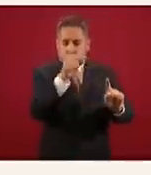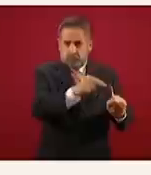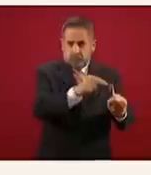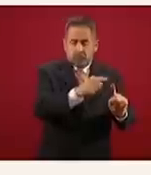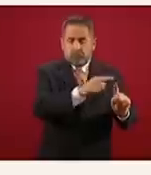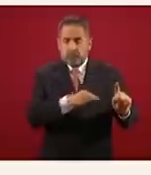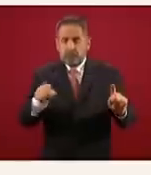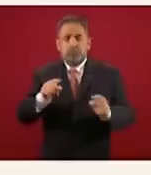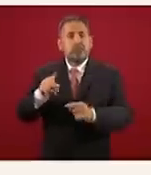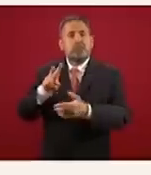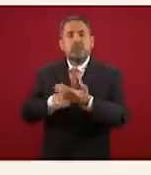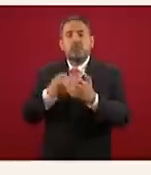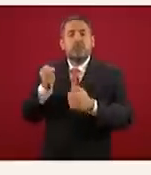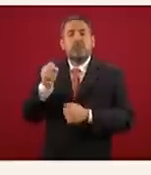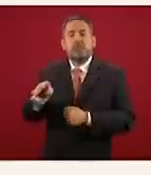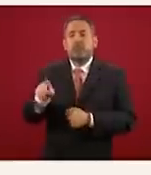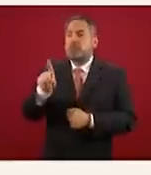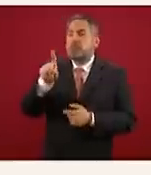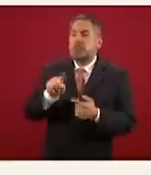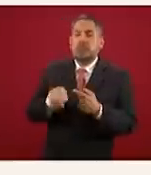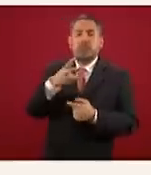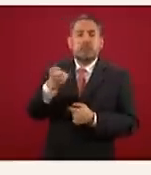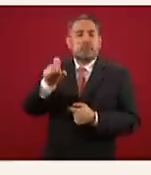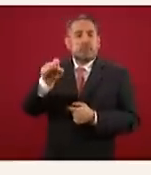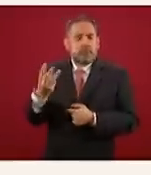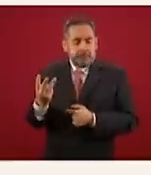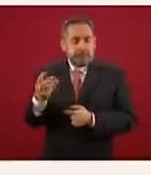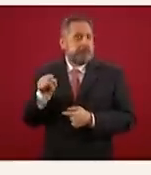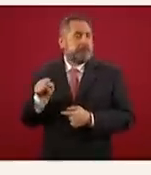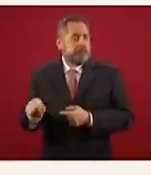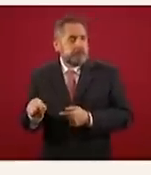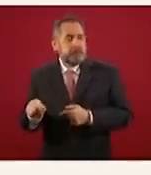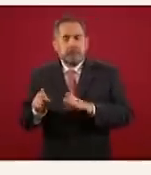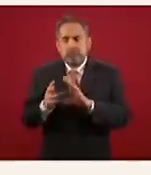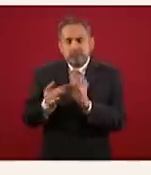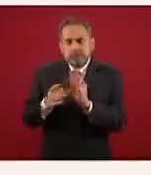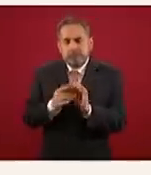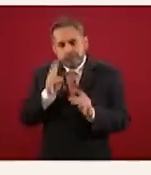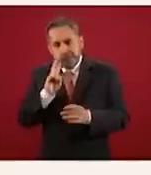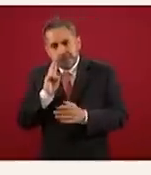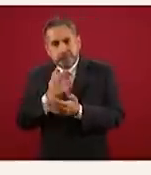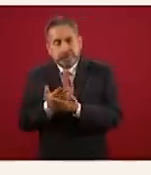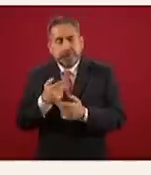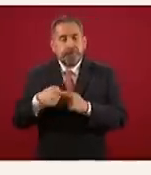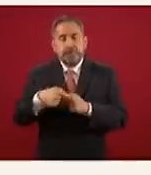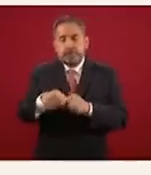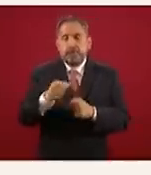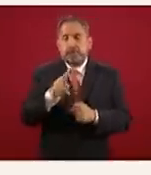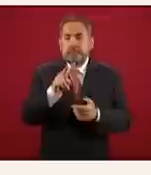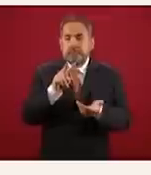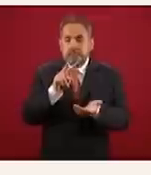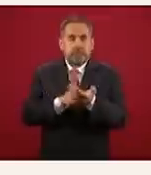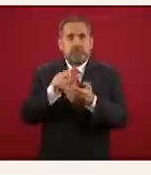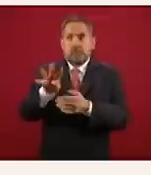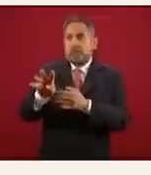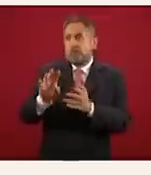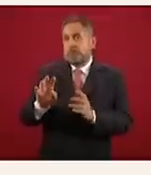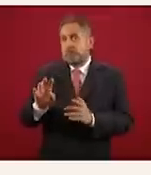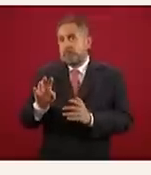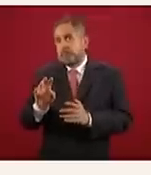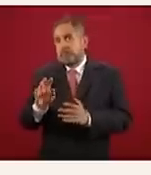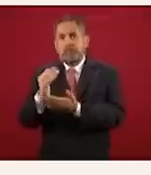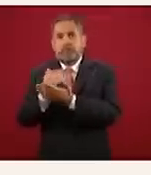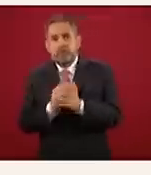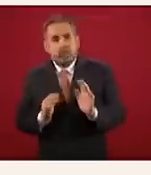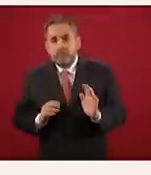y en 2019 1.323. Cabría esperar que en el 2019 hubiera más robo de gas. Sin embargo, no